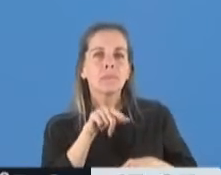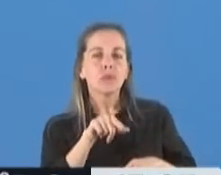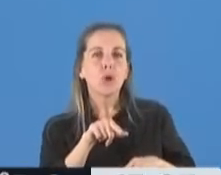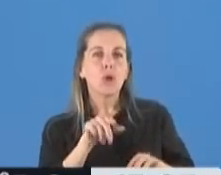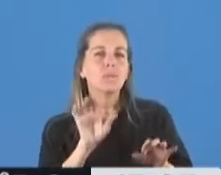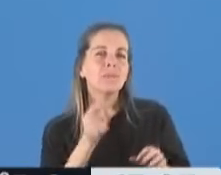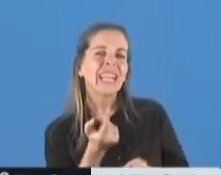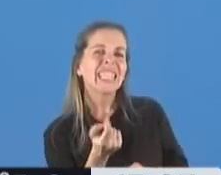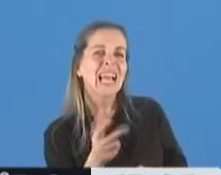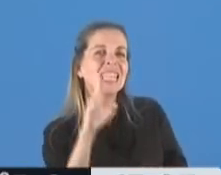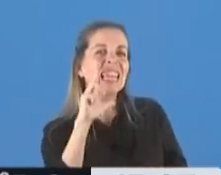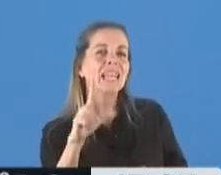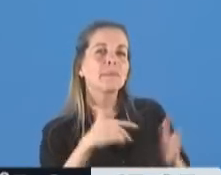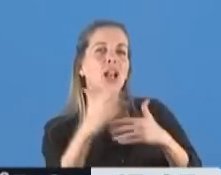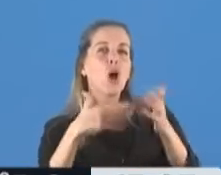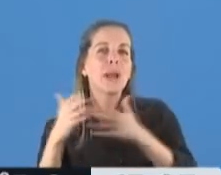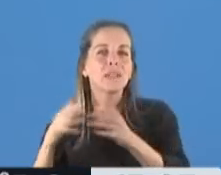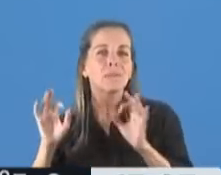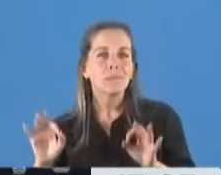casi 3.000 obras.